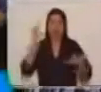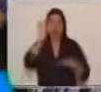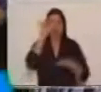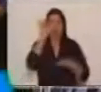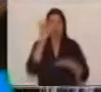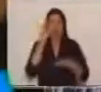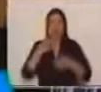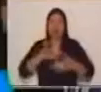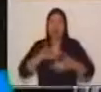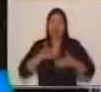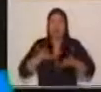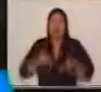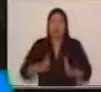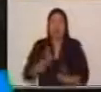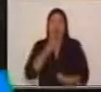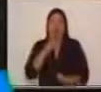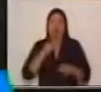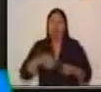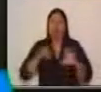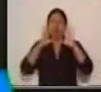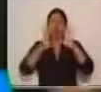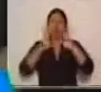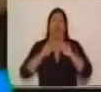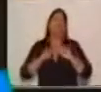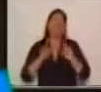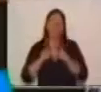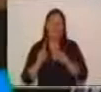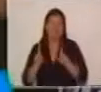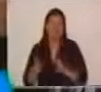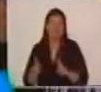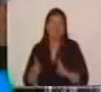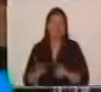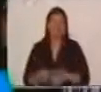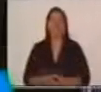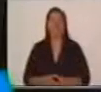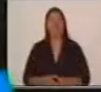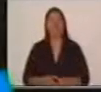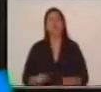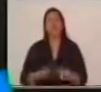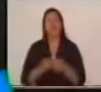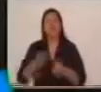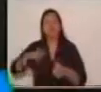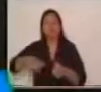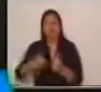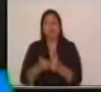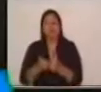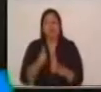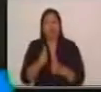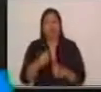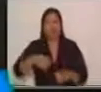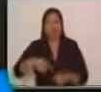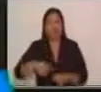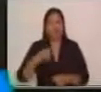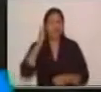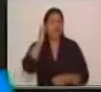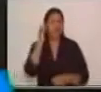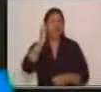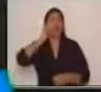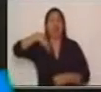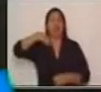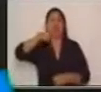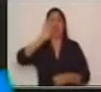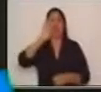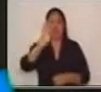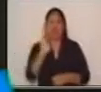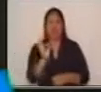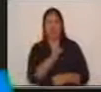género épico o narrativo. Bien, vamos a avanzar entonces con el género lírico. El género lírico van a